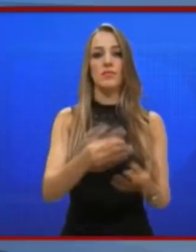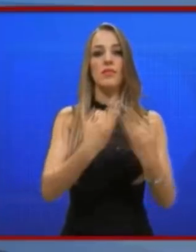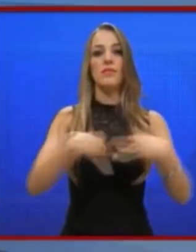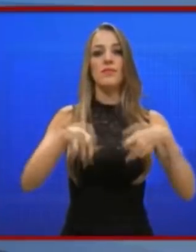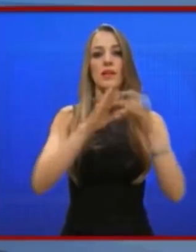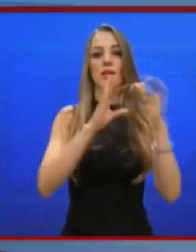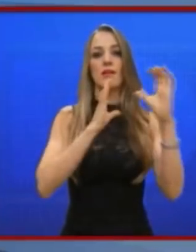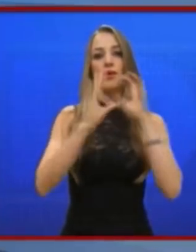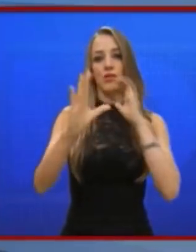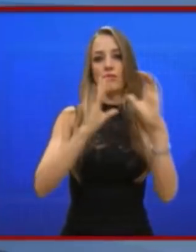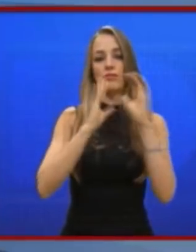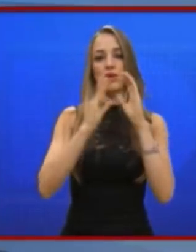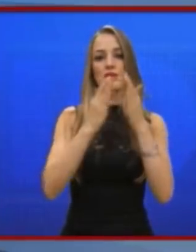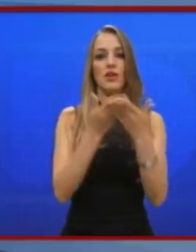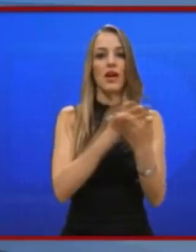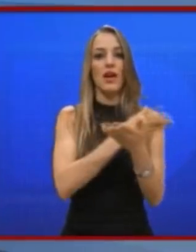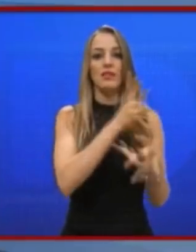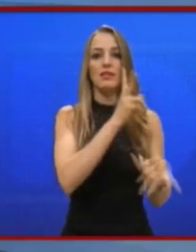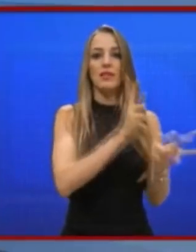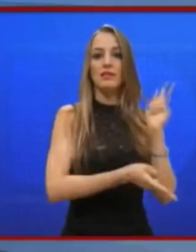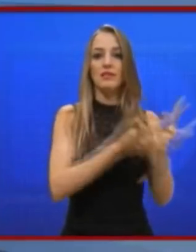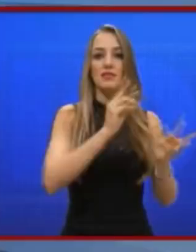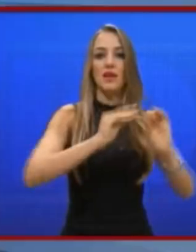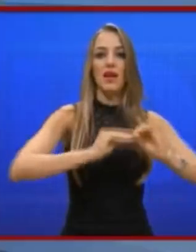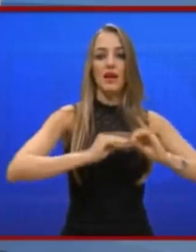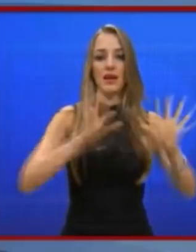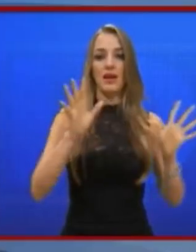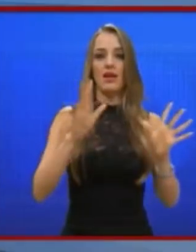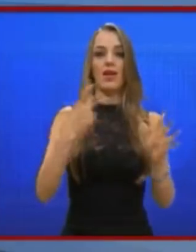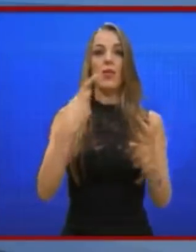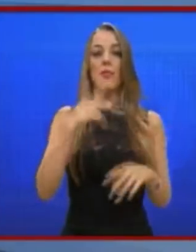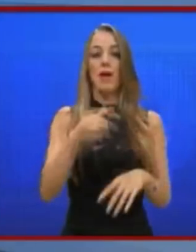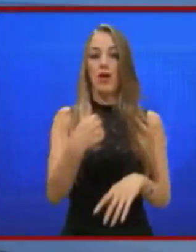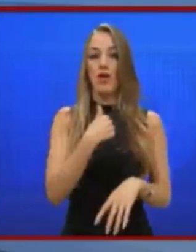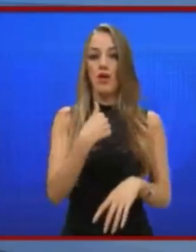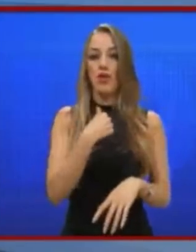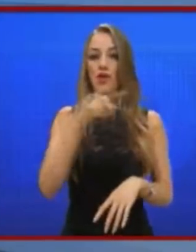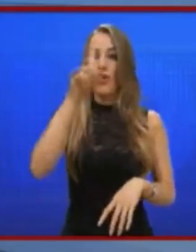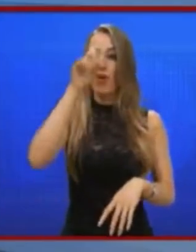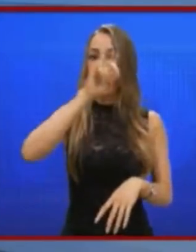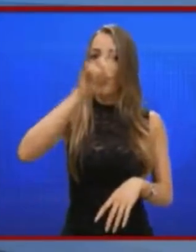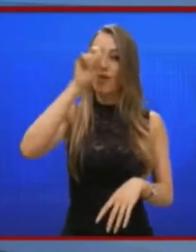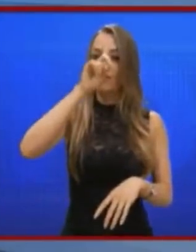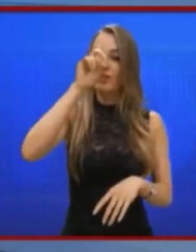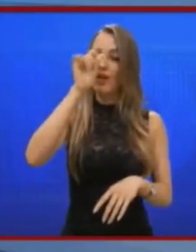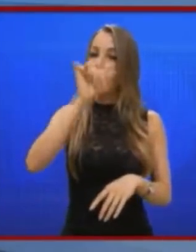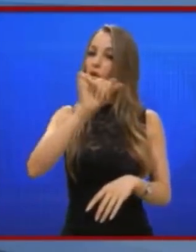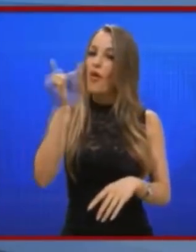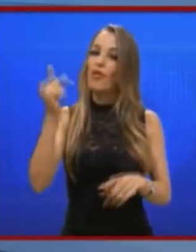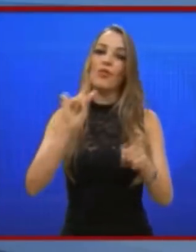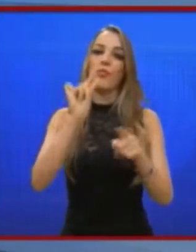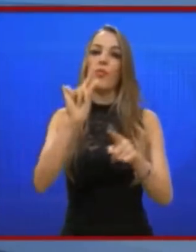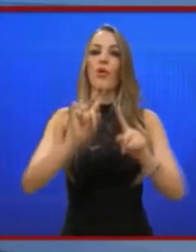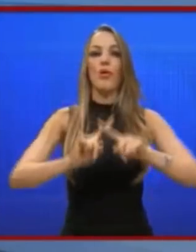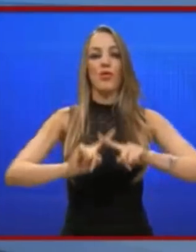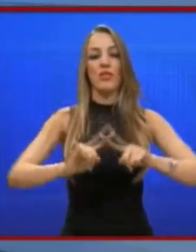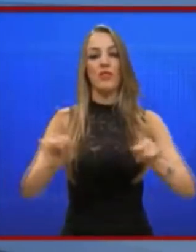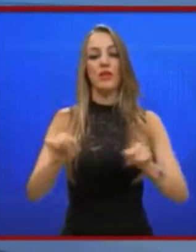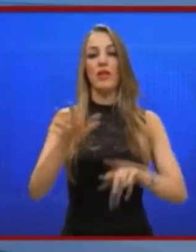con anterioridad. Pero yo te voy a decir todo lo contrario, como buen mago. A veces